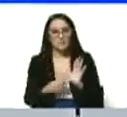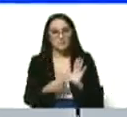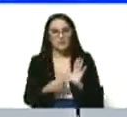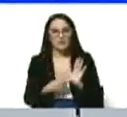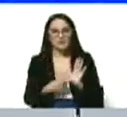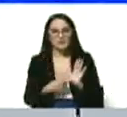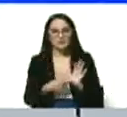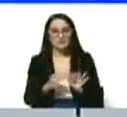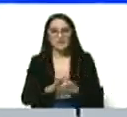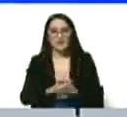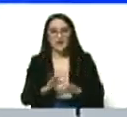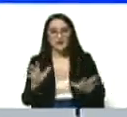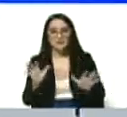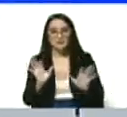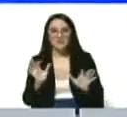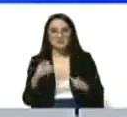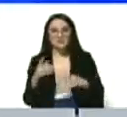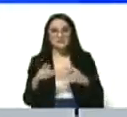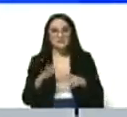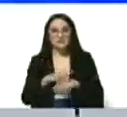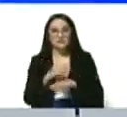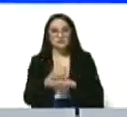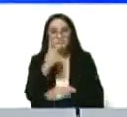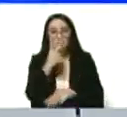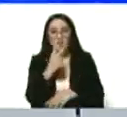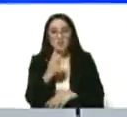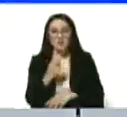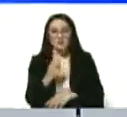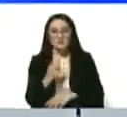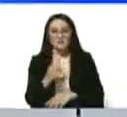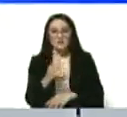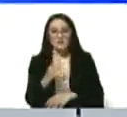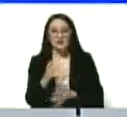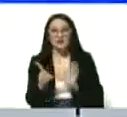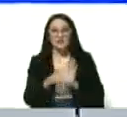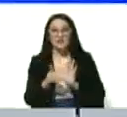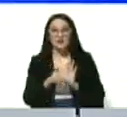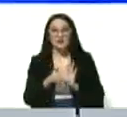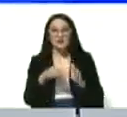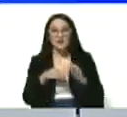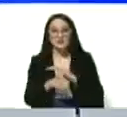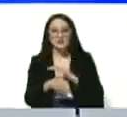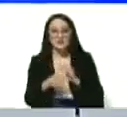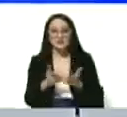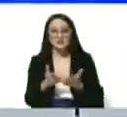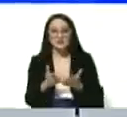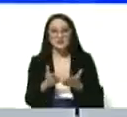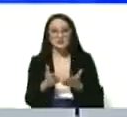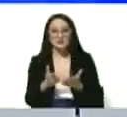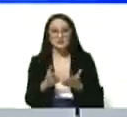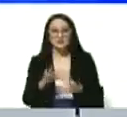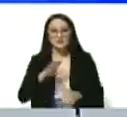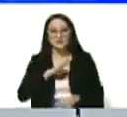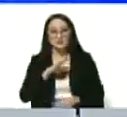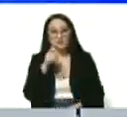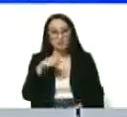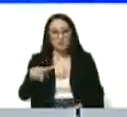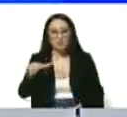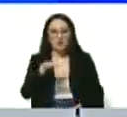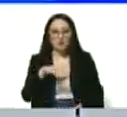las graves asimetrías provocadas por la pobreza energética y el derecho al acceso a fuentes de energía de nuestros